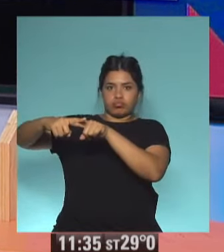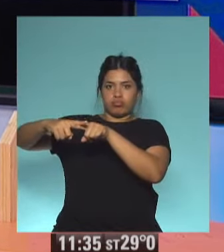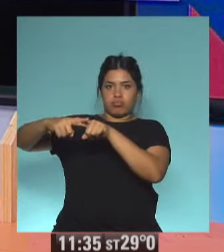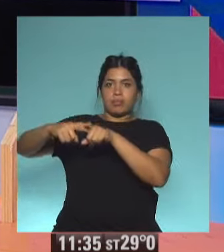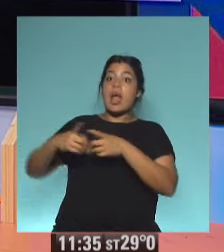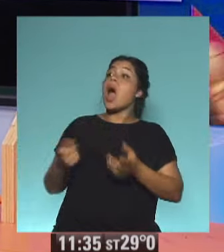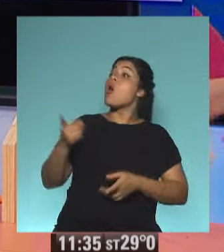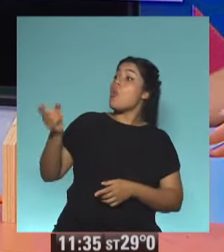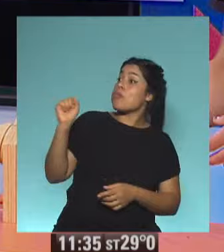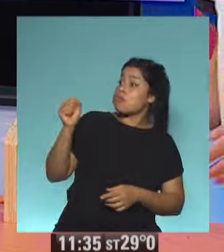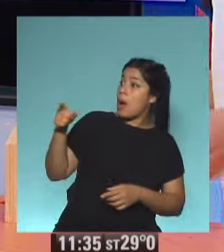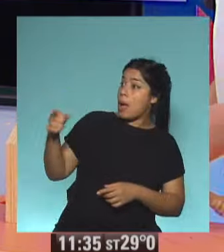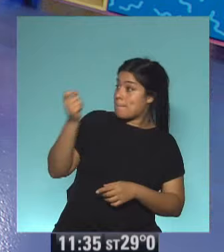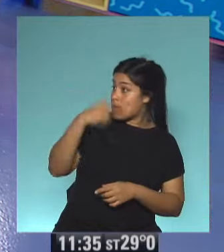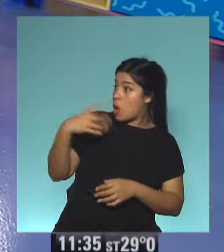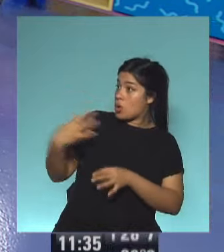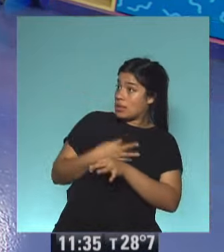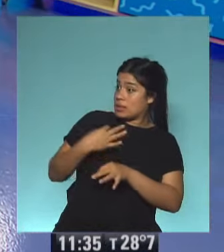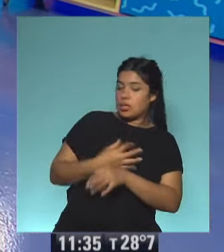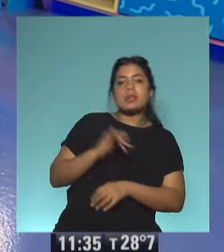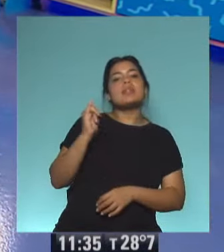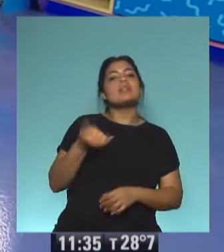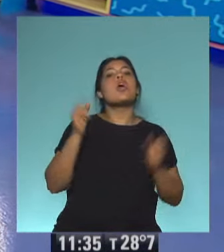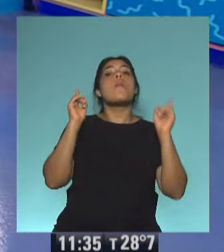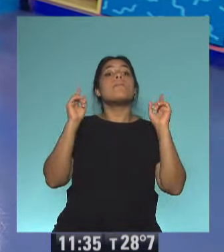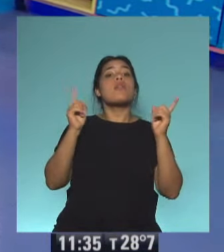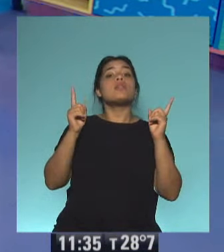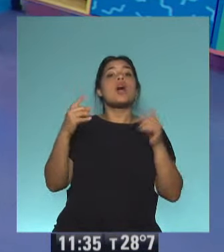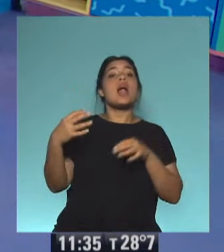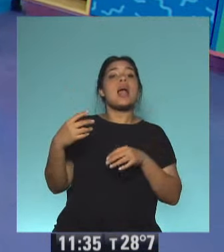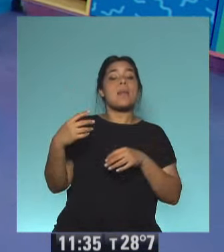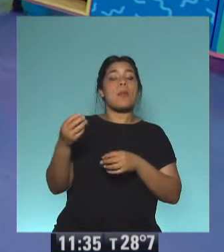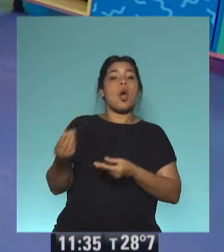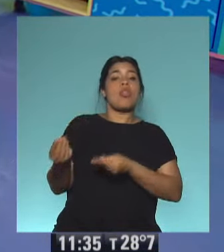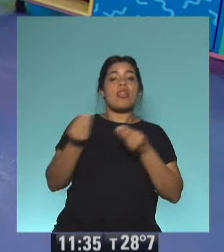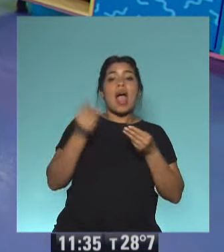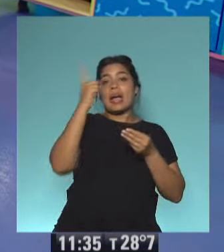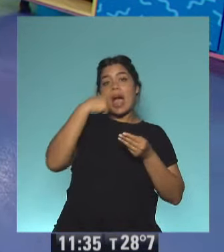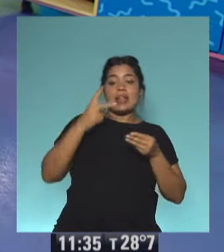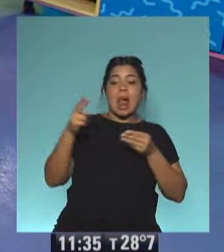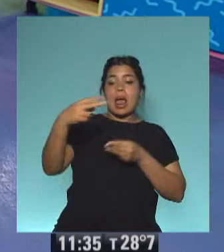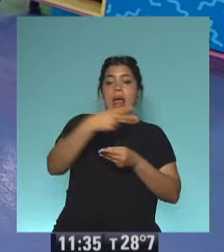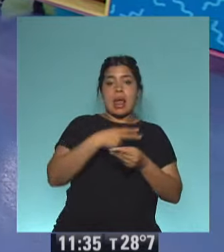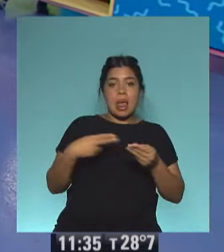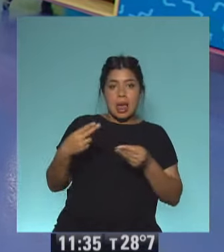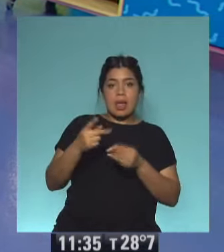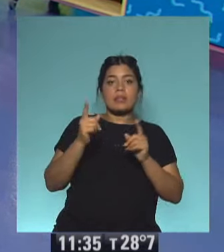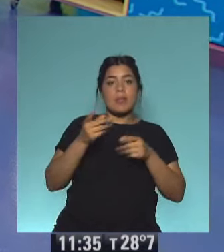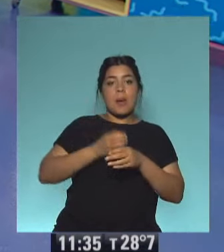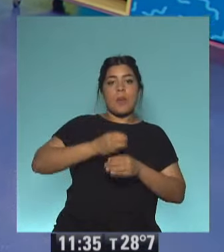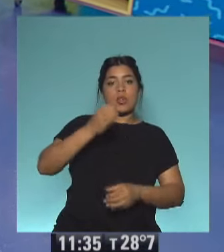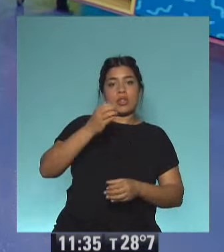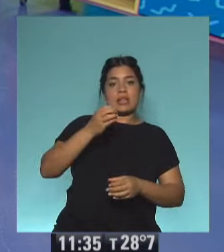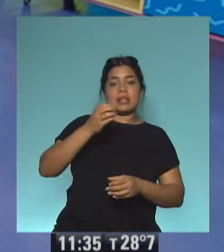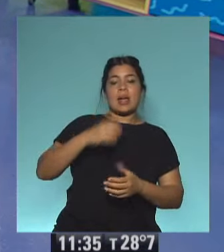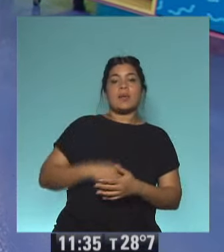nos enseñaste a hacer uno acá también. Nos dio una cajita para recortar, entonces perfecto, una botella de plástico que...